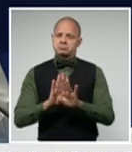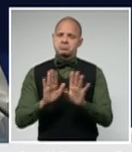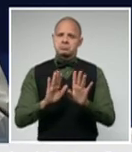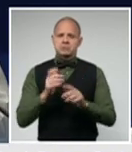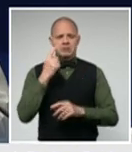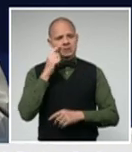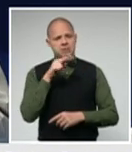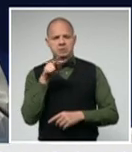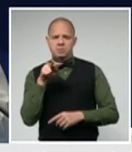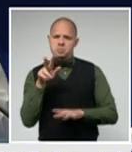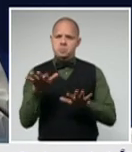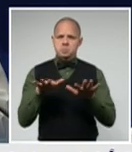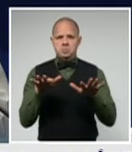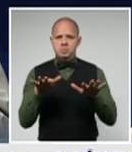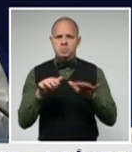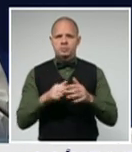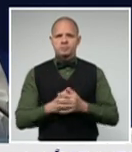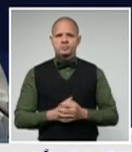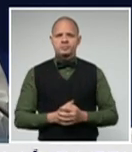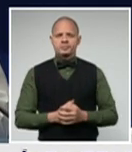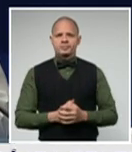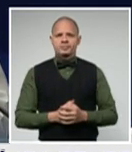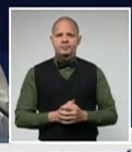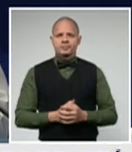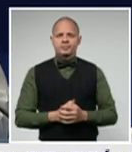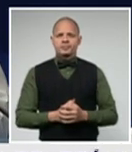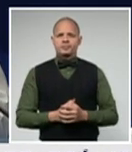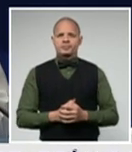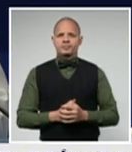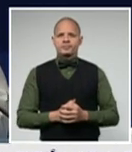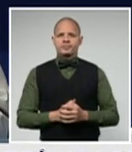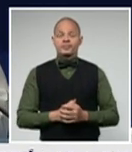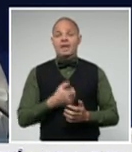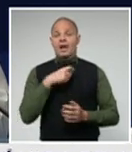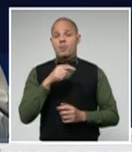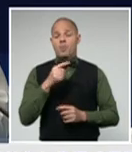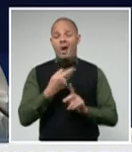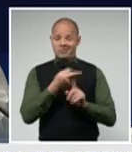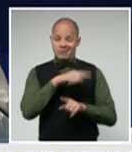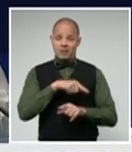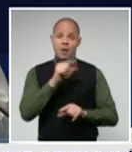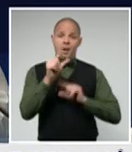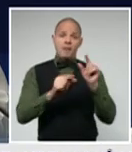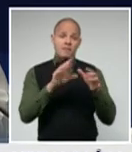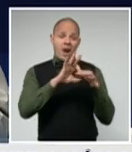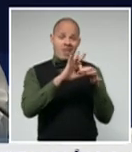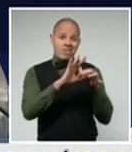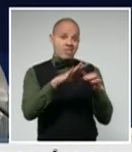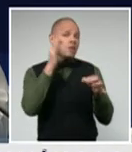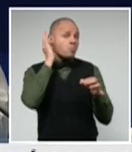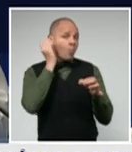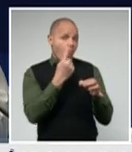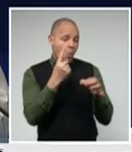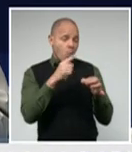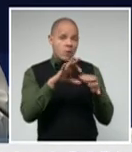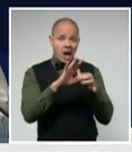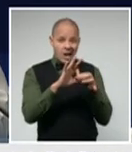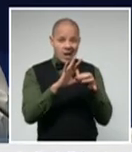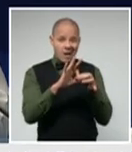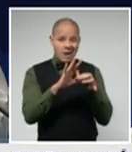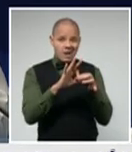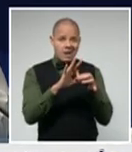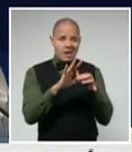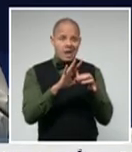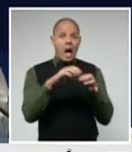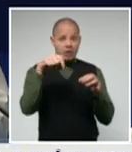pacientes, uno de los que se encontraba grave, una paciente que se encontraba grave ayer aquí en La